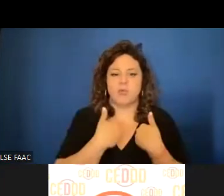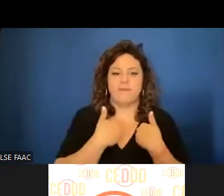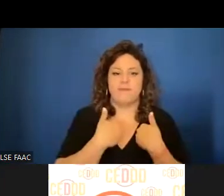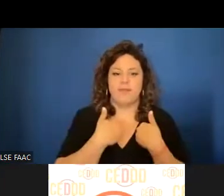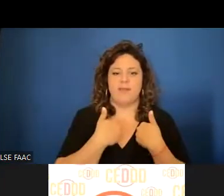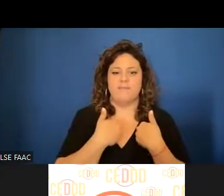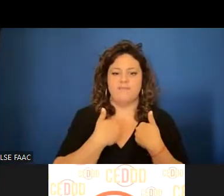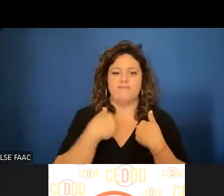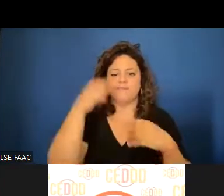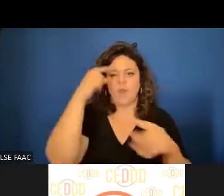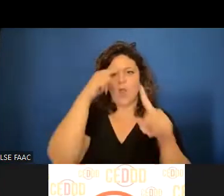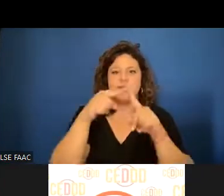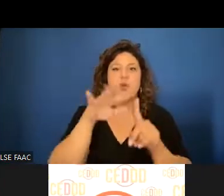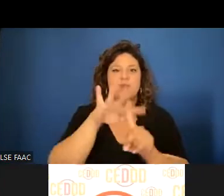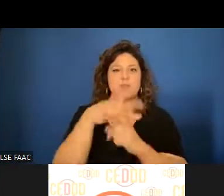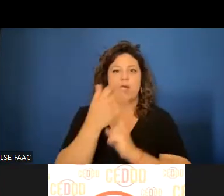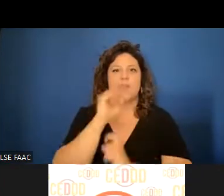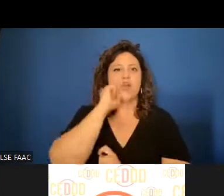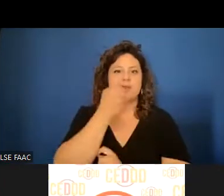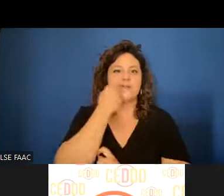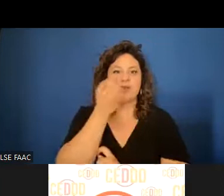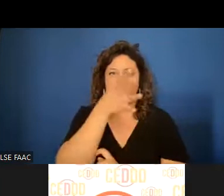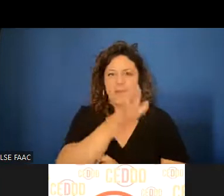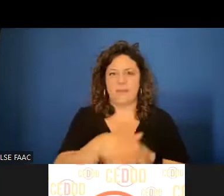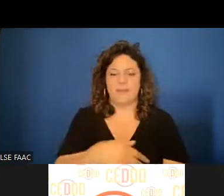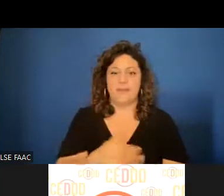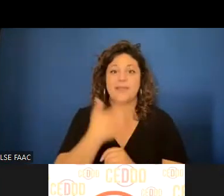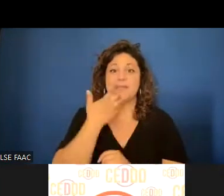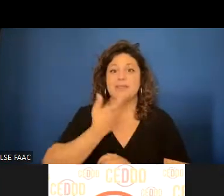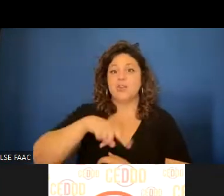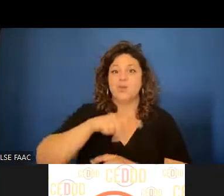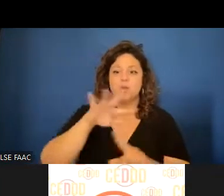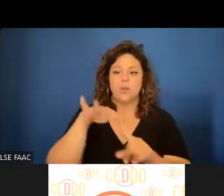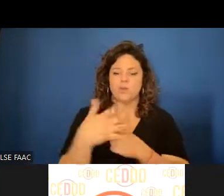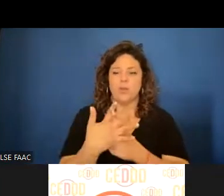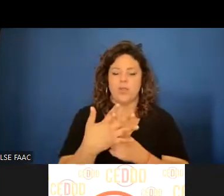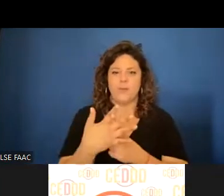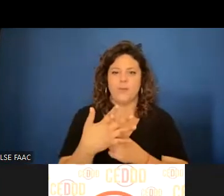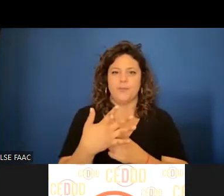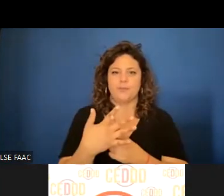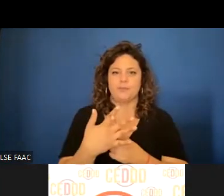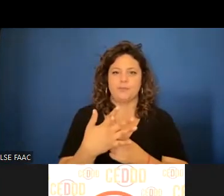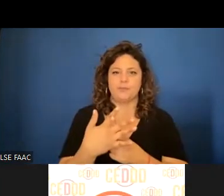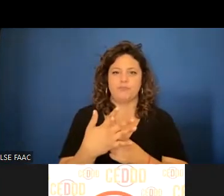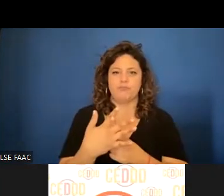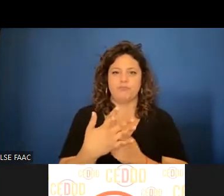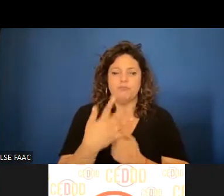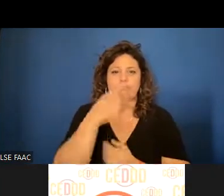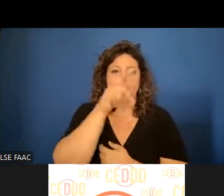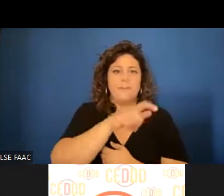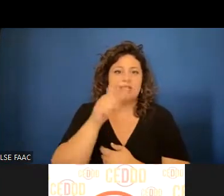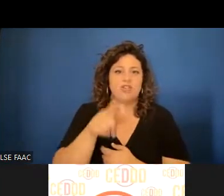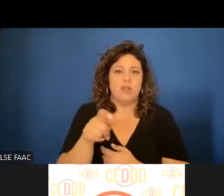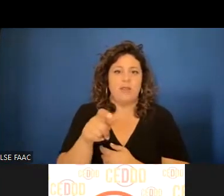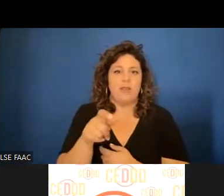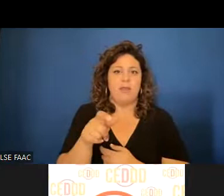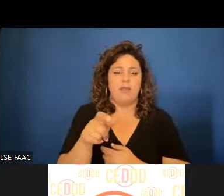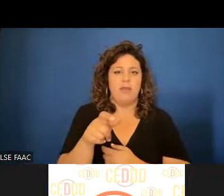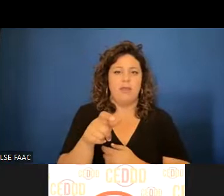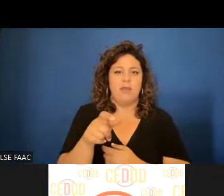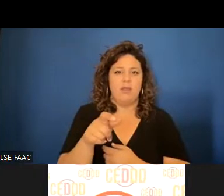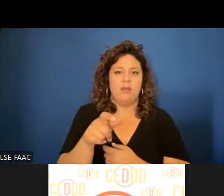le van a acompañar o le pueden acompañar en ese camino. Y básicamente, bueno, lo que comentamos con respecto